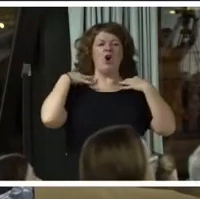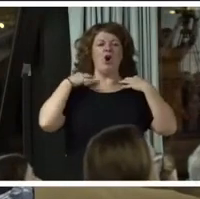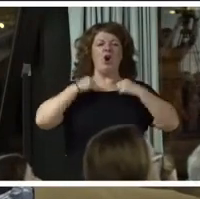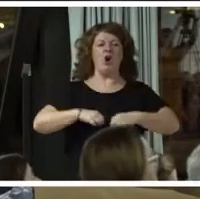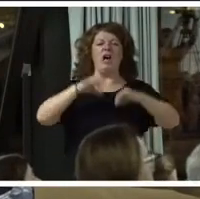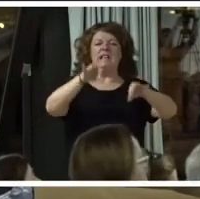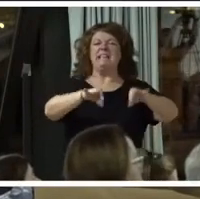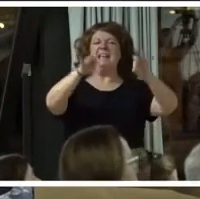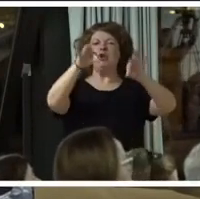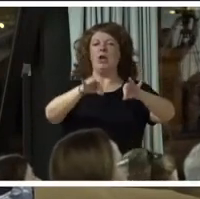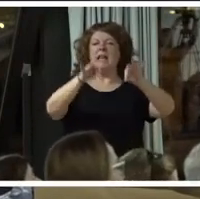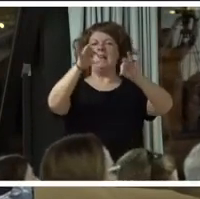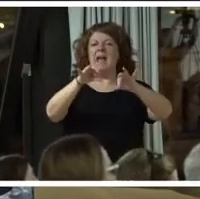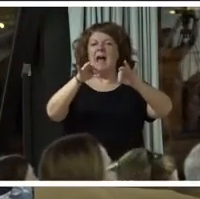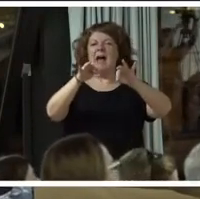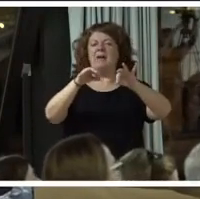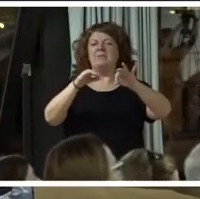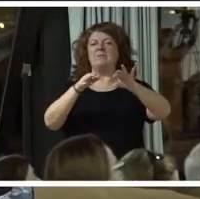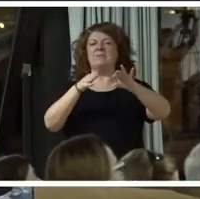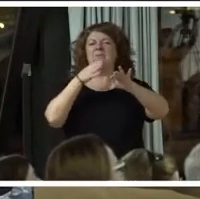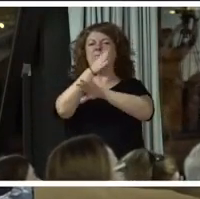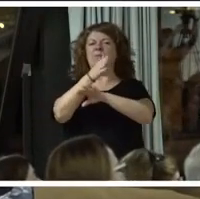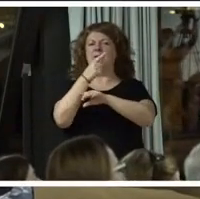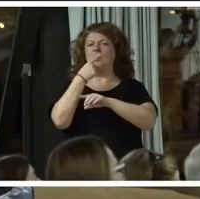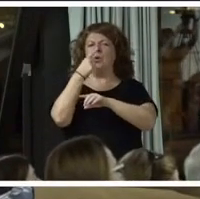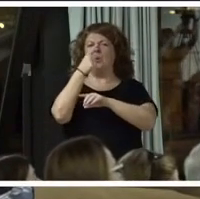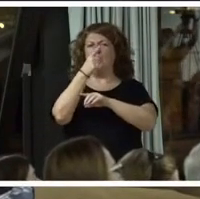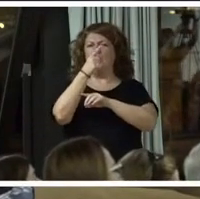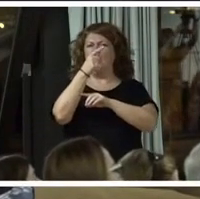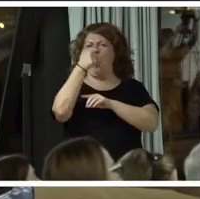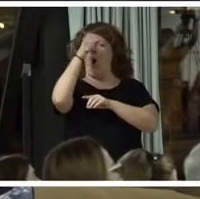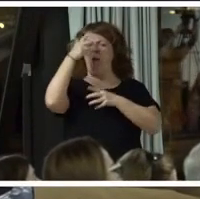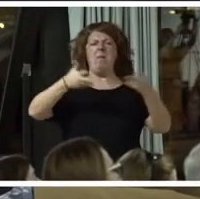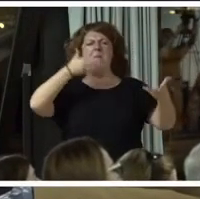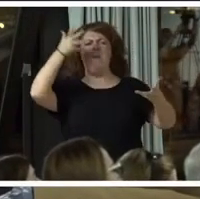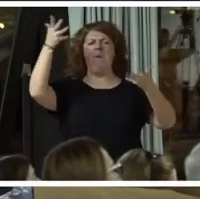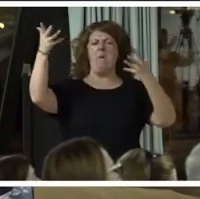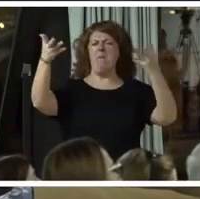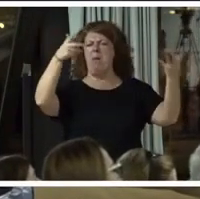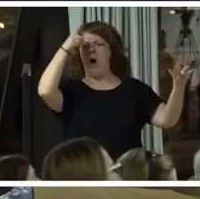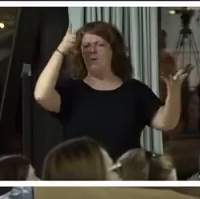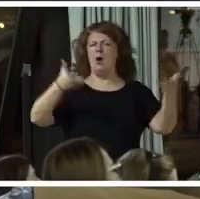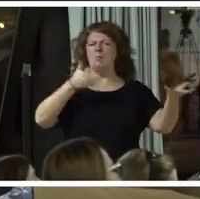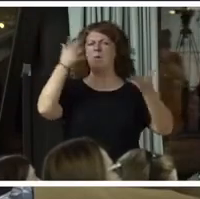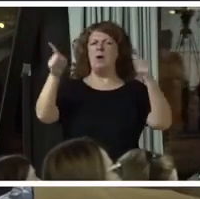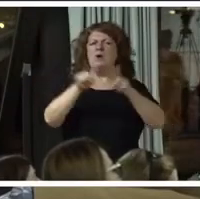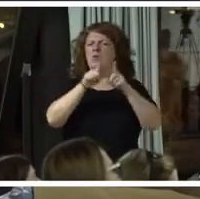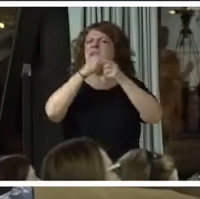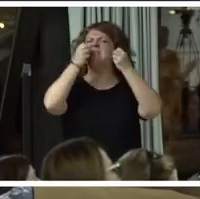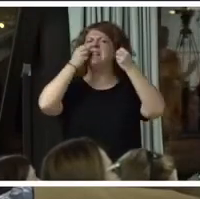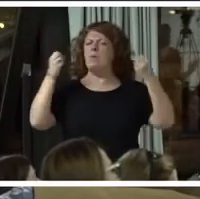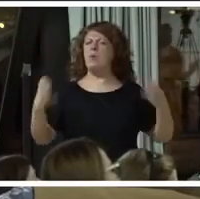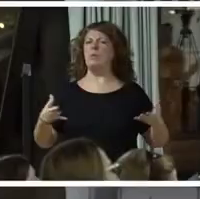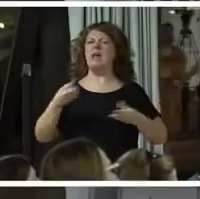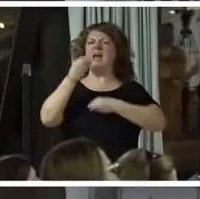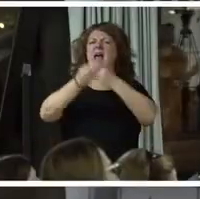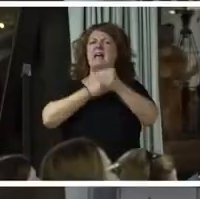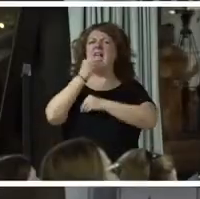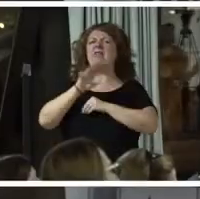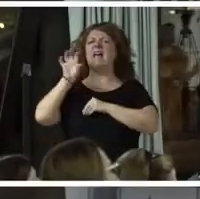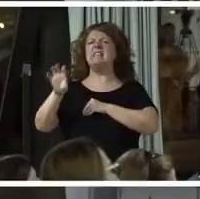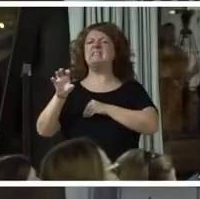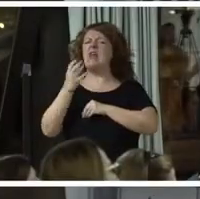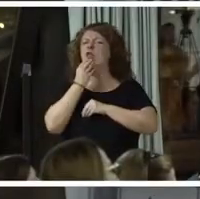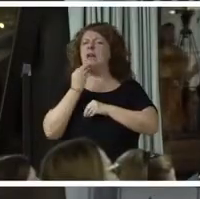yo he entrado había un señor que estaba despotricando muy exaltado diciendo que estaba muy bien lo que hace el estado de